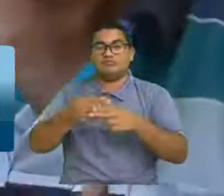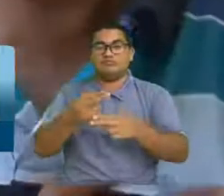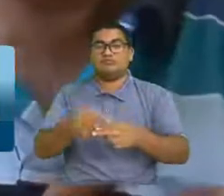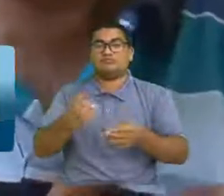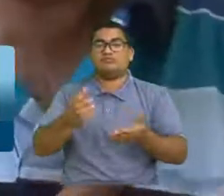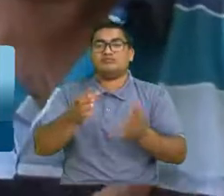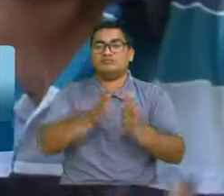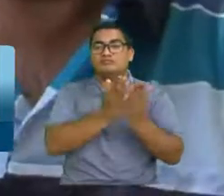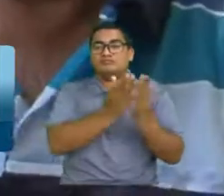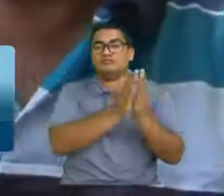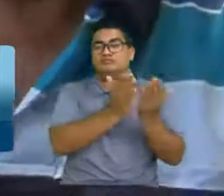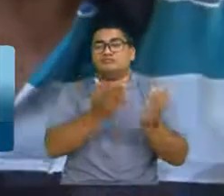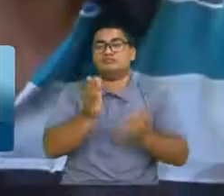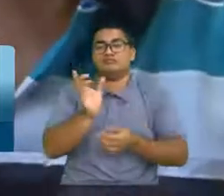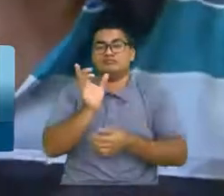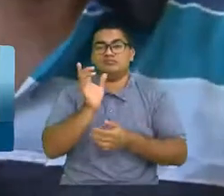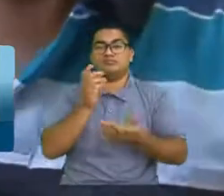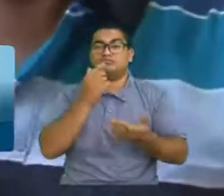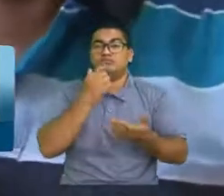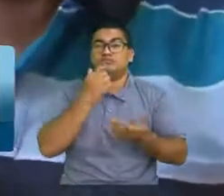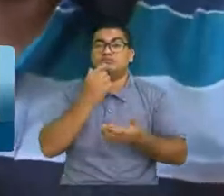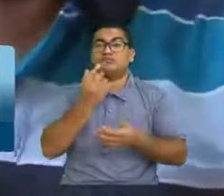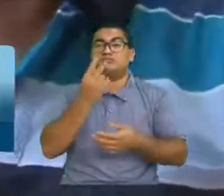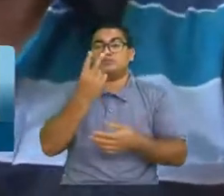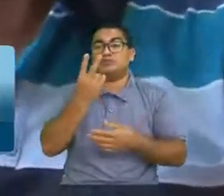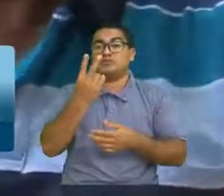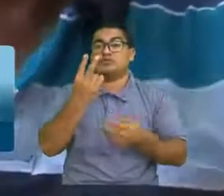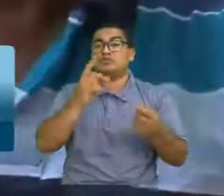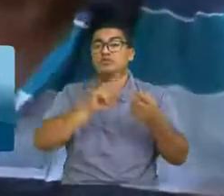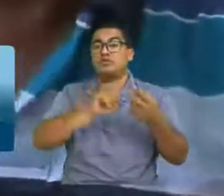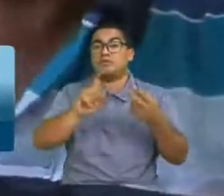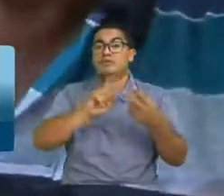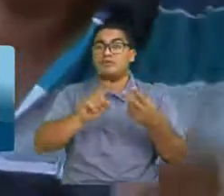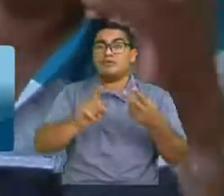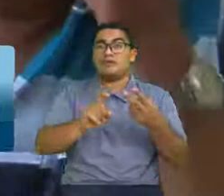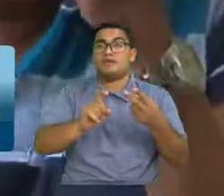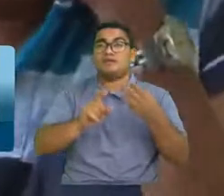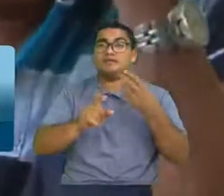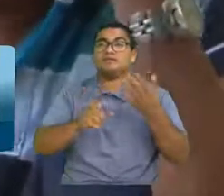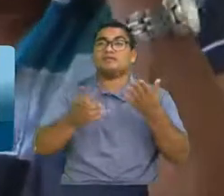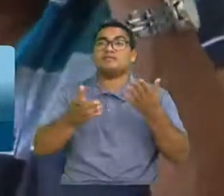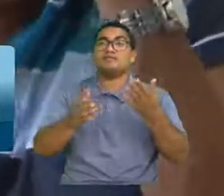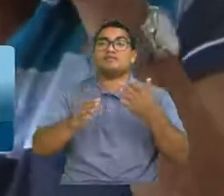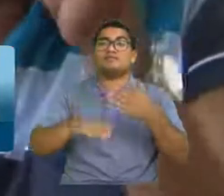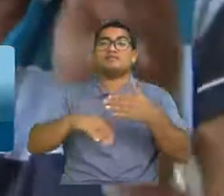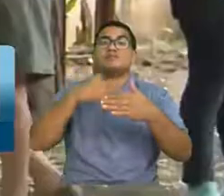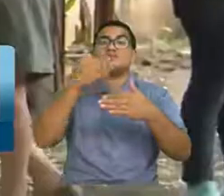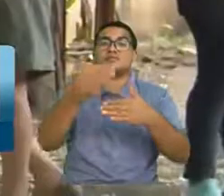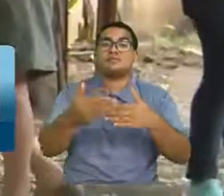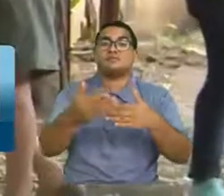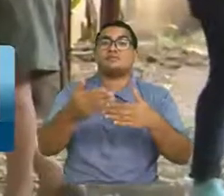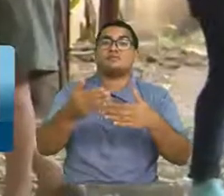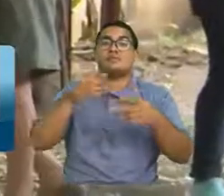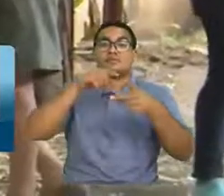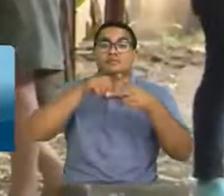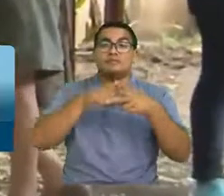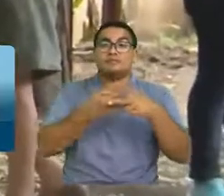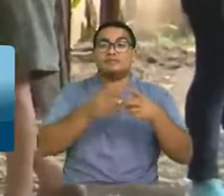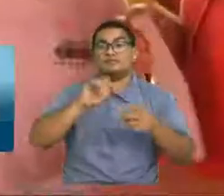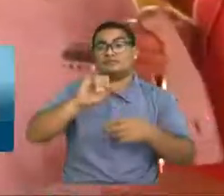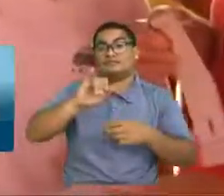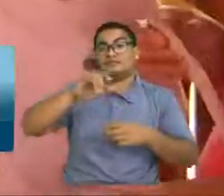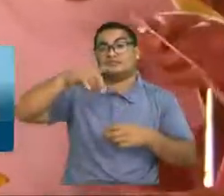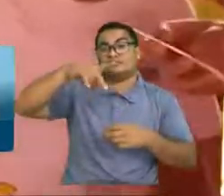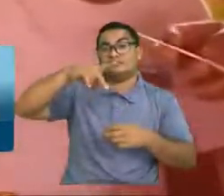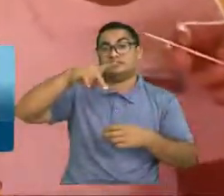le da cita a los 2 meses de edad, porque a los 2 meses de edad le toca lo que es iniciar el esquema con IPV, que